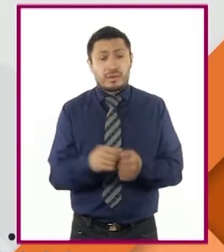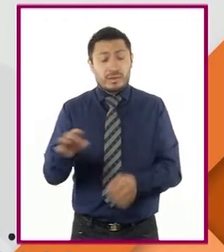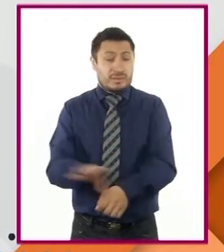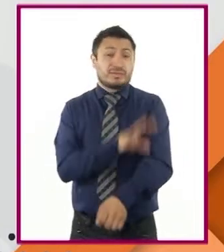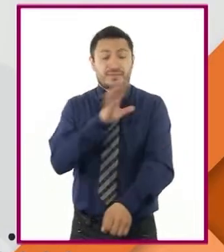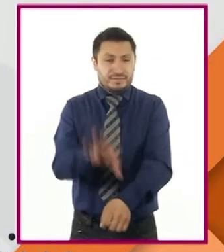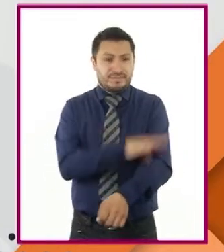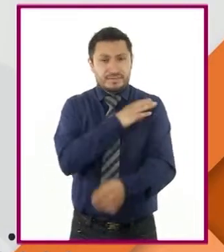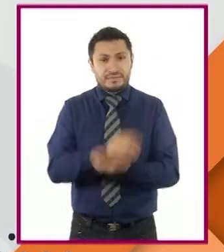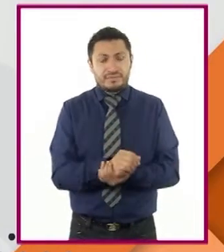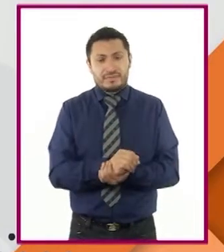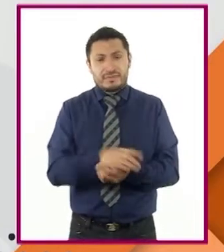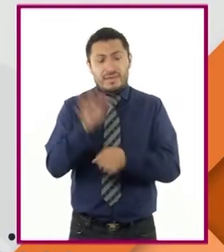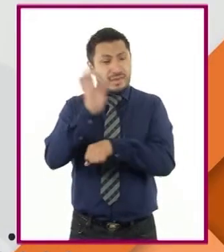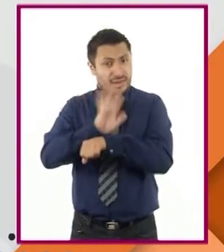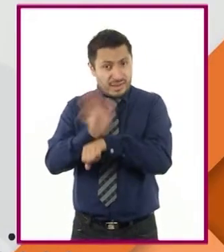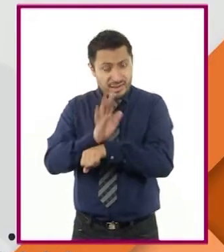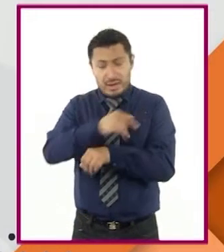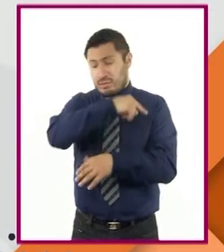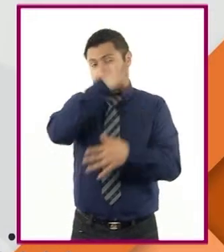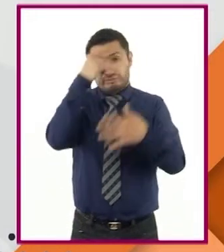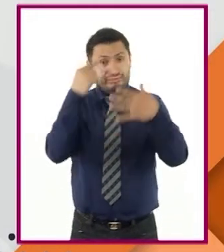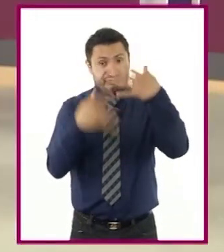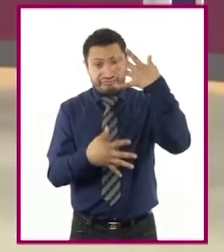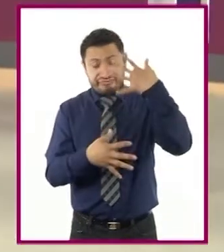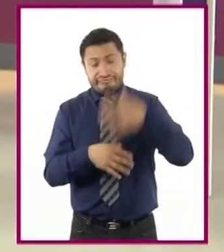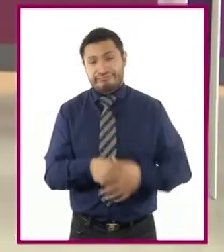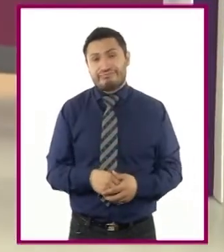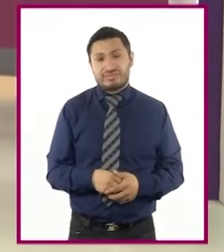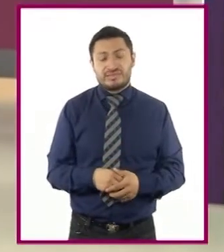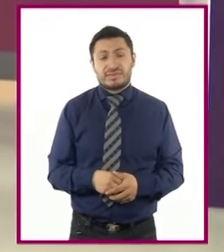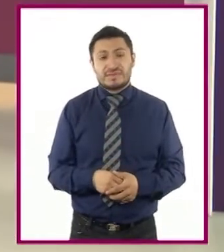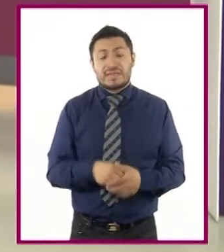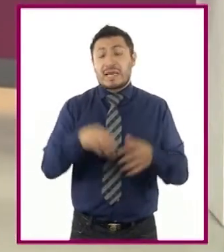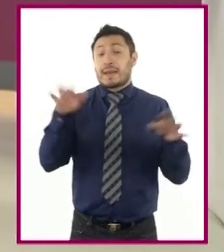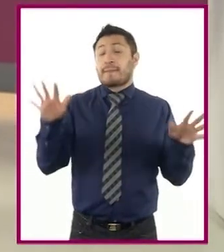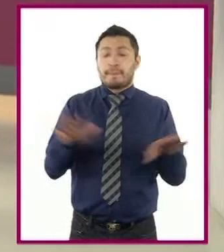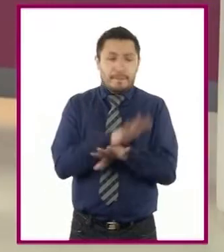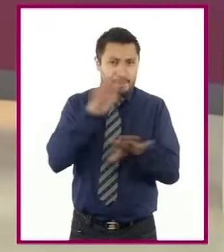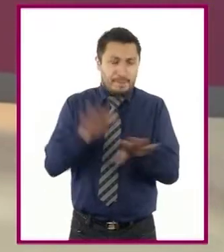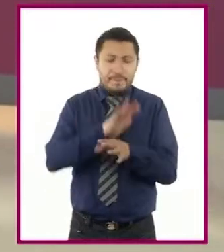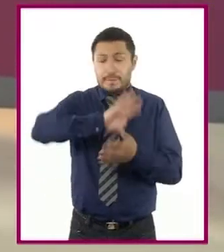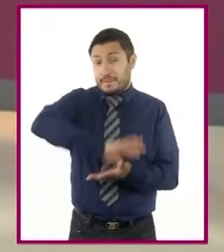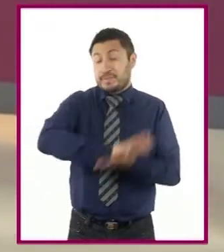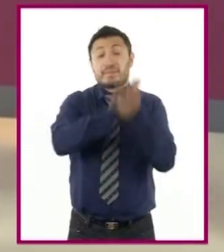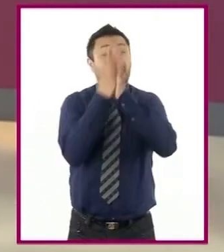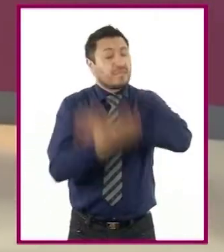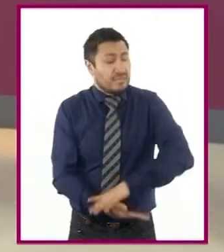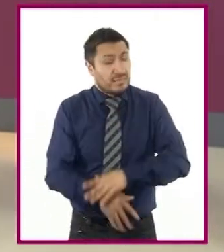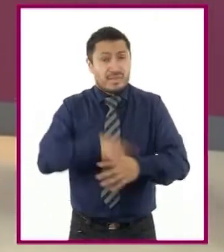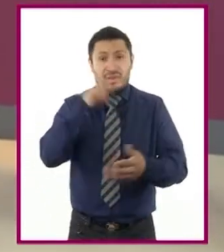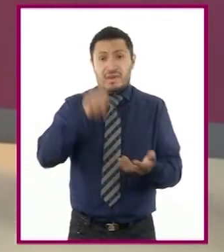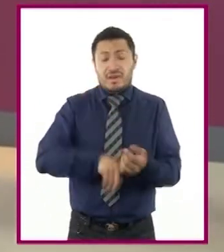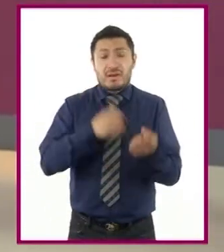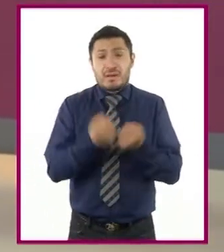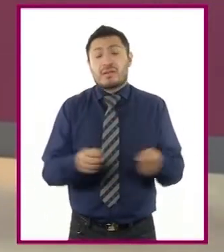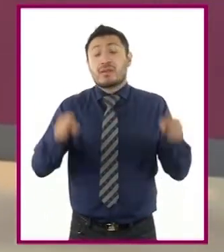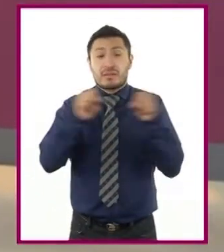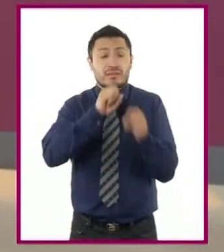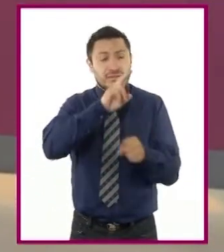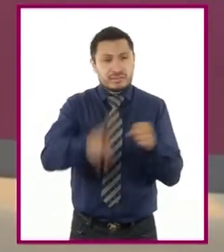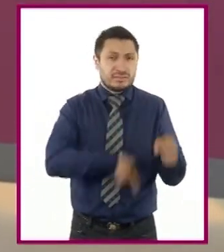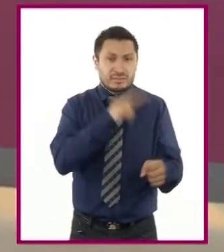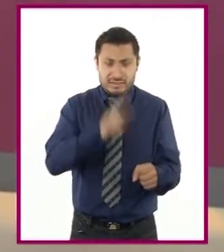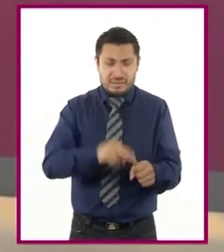electricidad, la cinematografía, entre muchas otras. Las transformaciones en la sociedad y en la naturaleza que